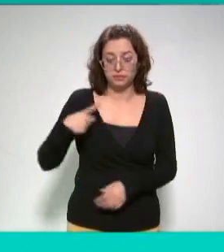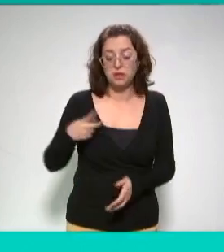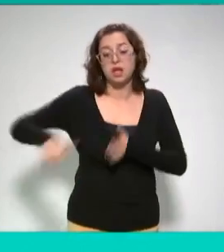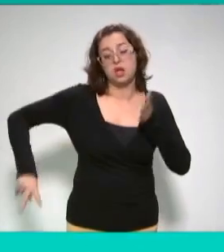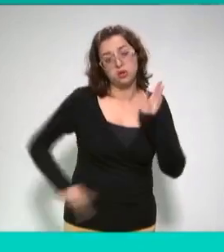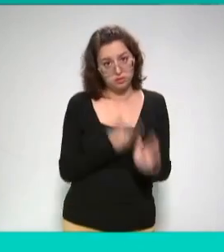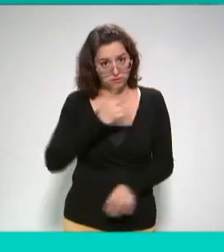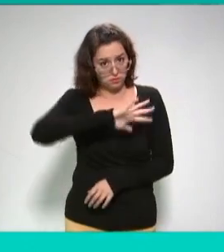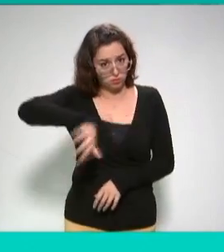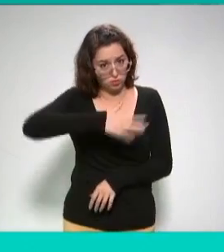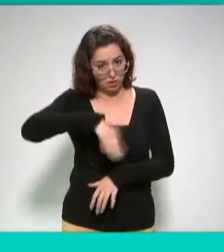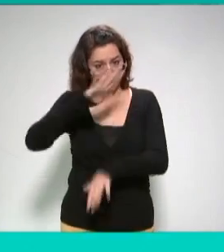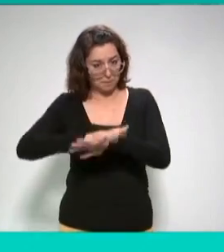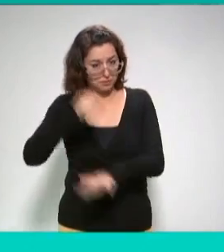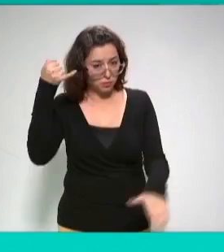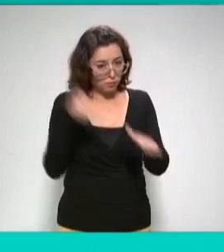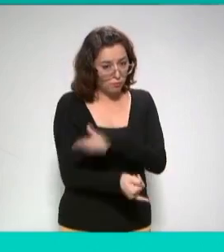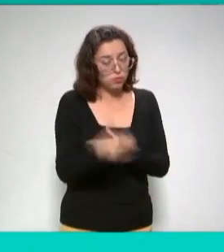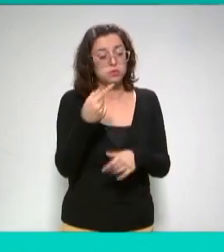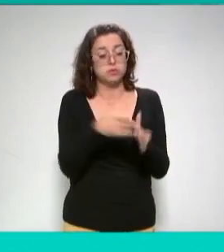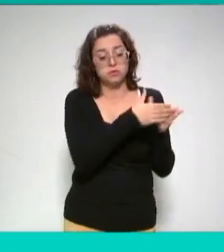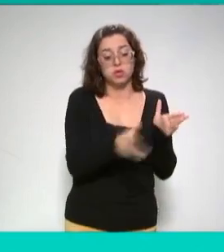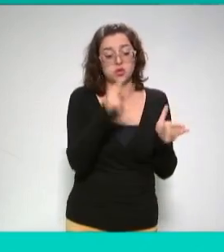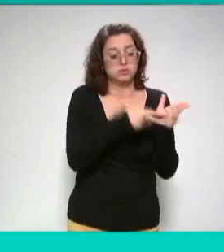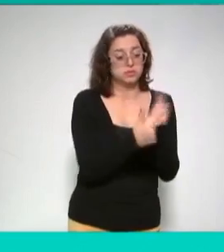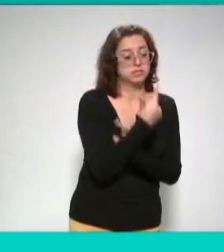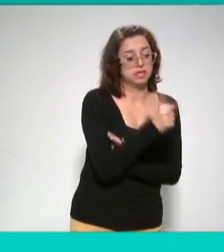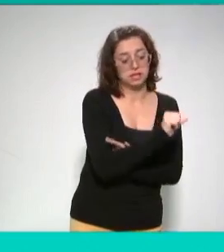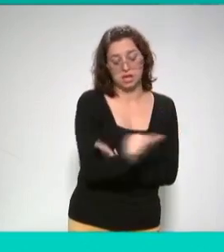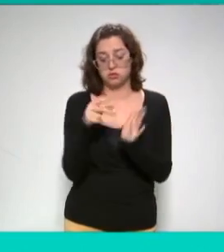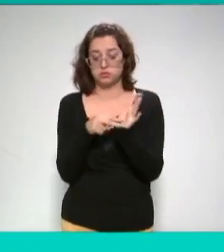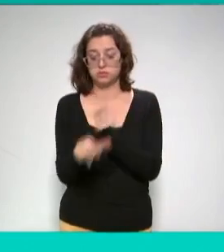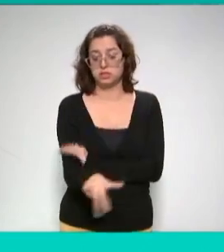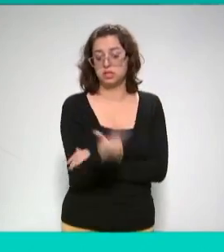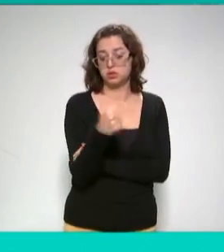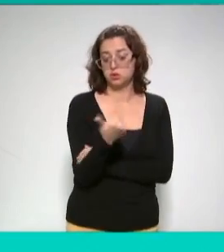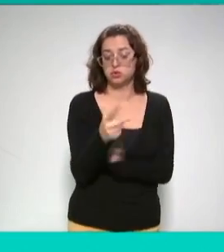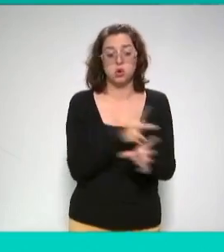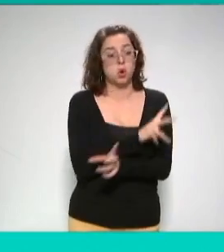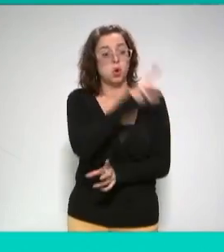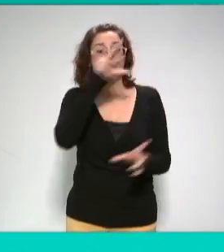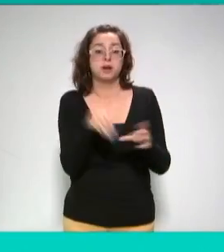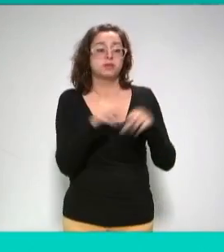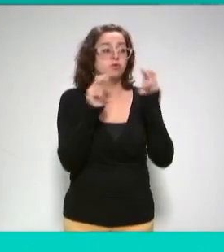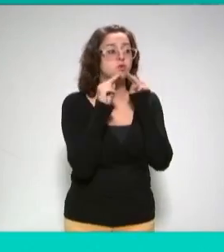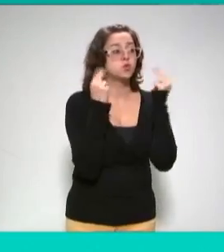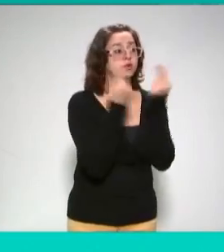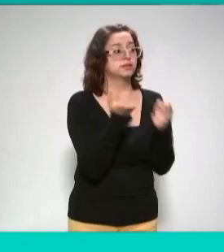nueva búsqueda de la información peticionada para el periodo 2007 a 2012 en todas sus unidades